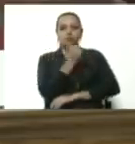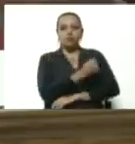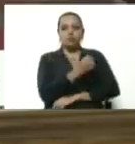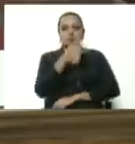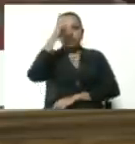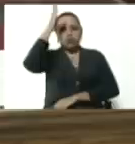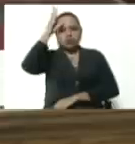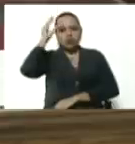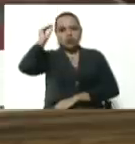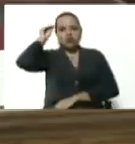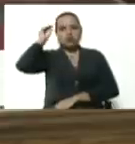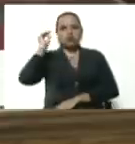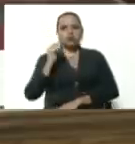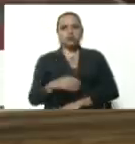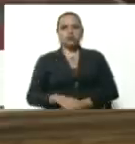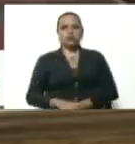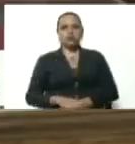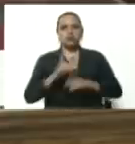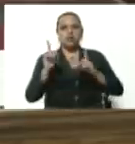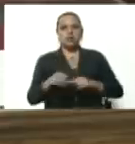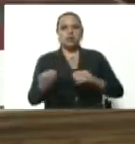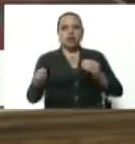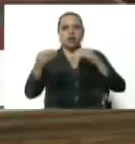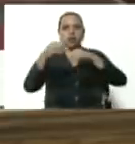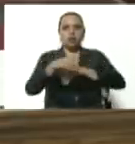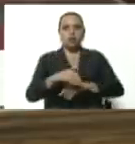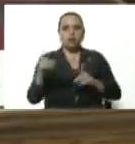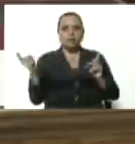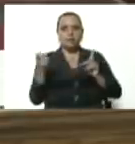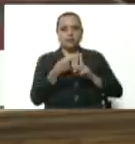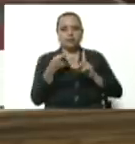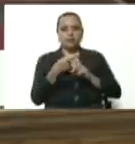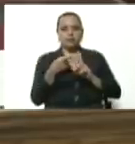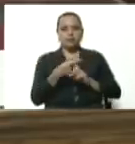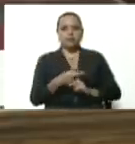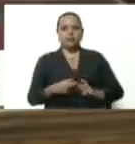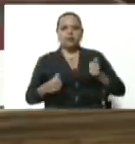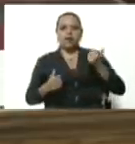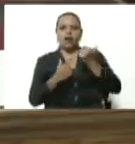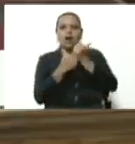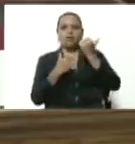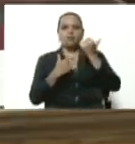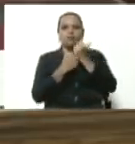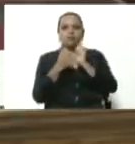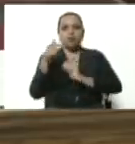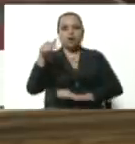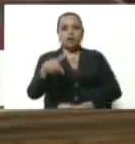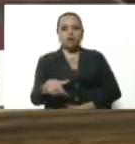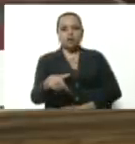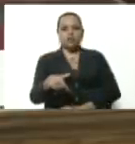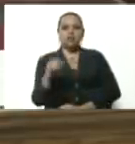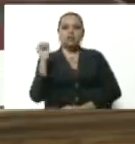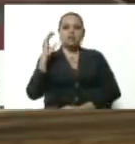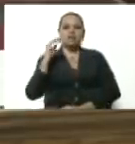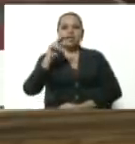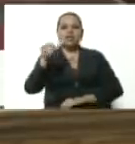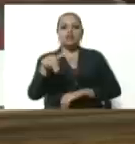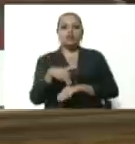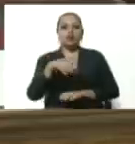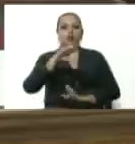señor Trump. Acuerda, primero, respaldar desde esta Asamblea